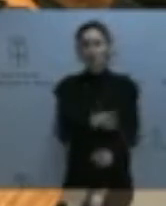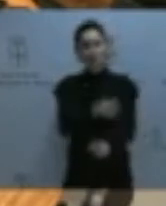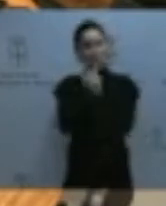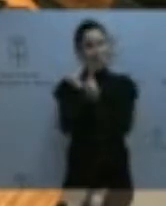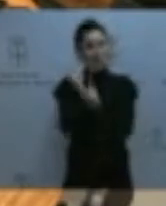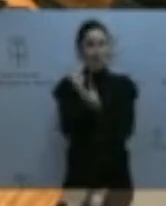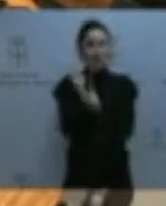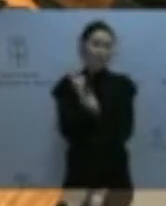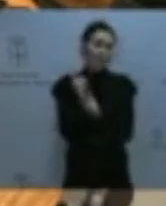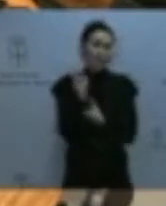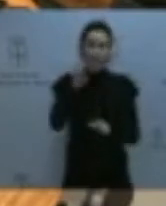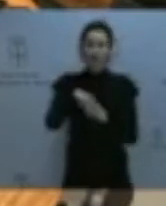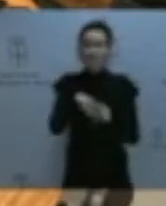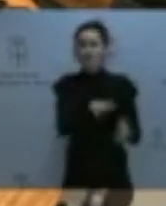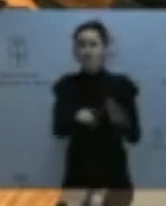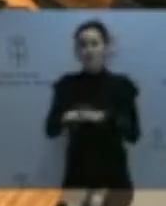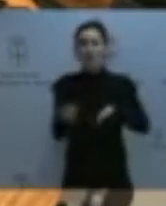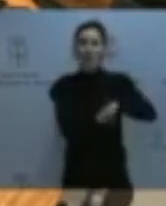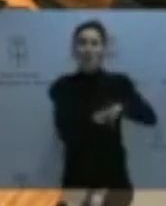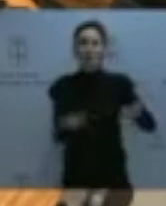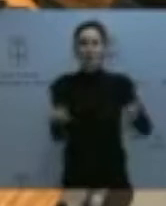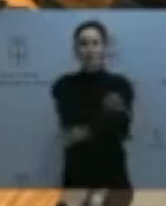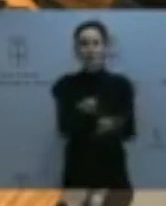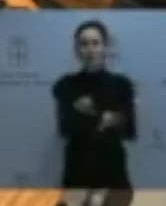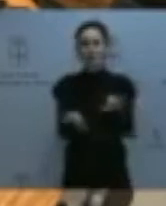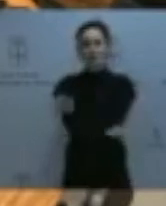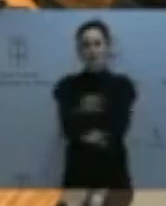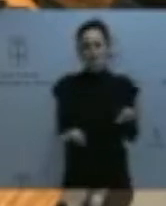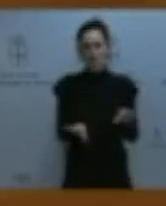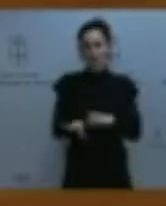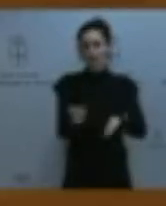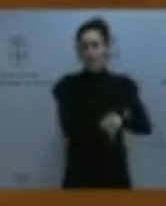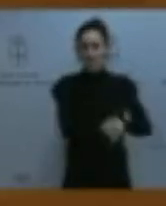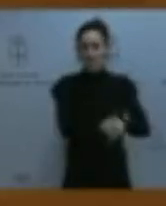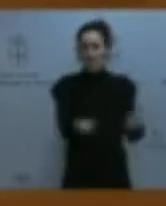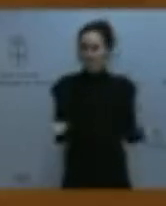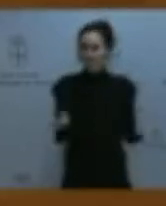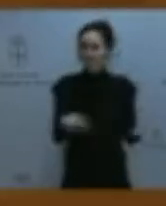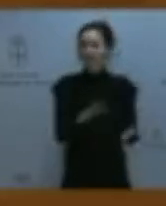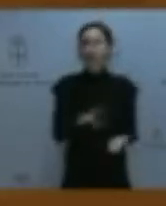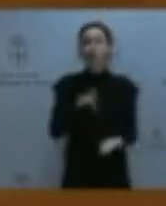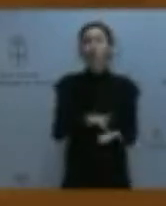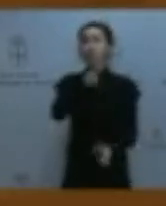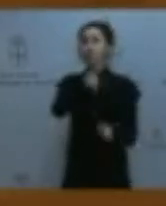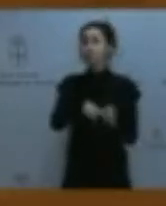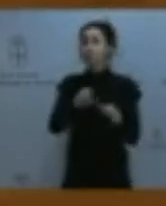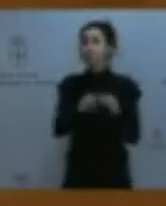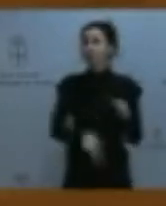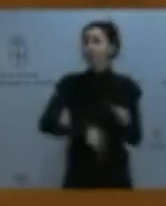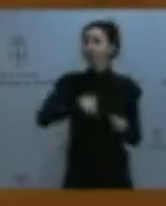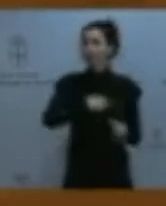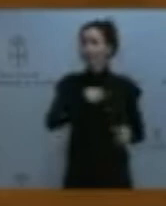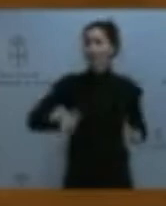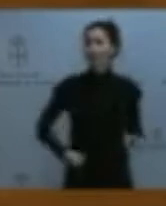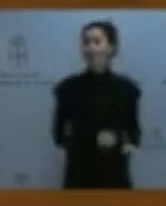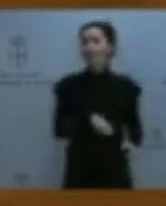los cánones de la alternancia bipartidista. Pero eso cambió porque llegó Podemos a la Junta General y a las instituciones. Y lo que